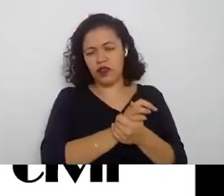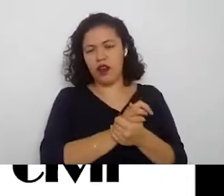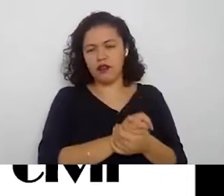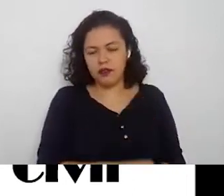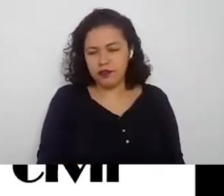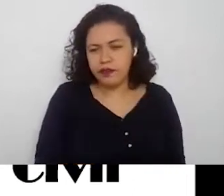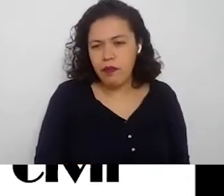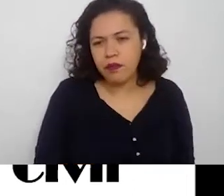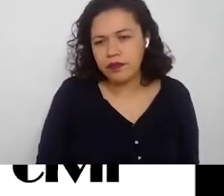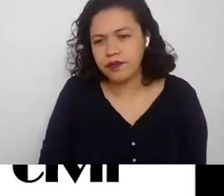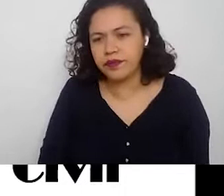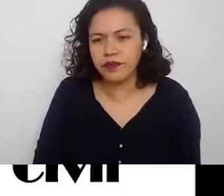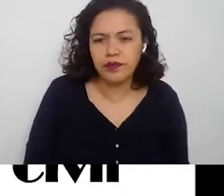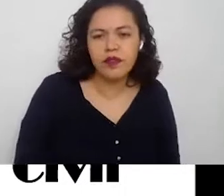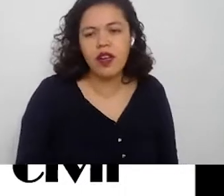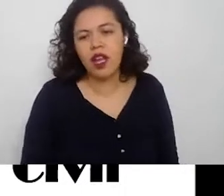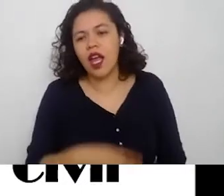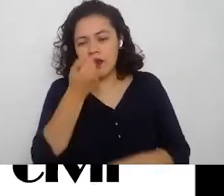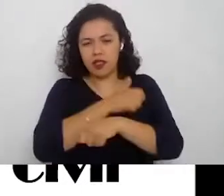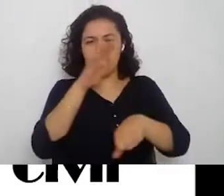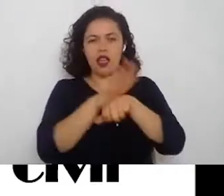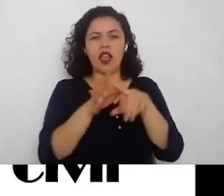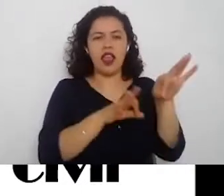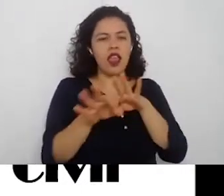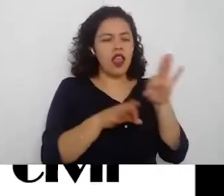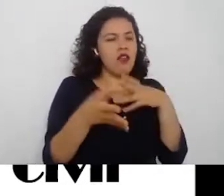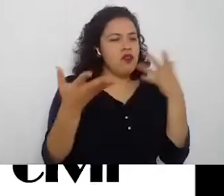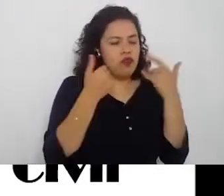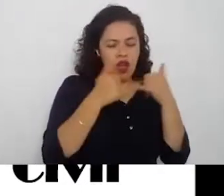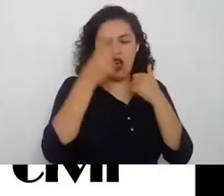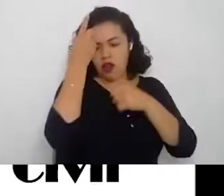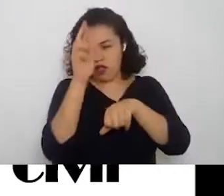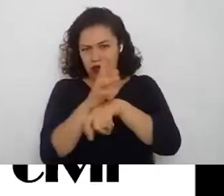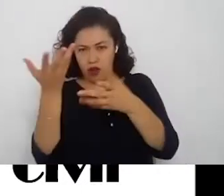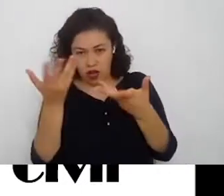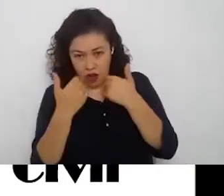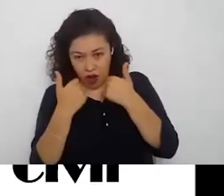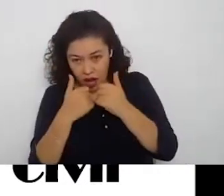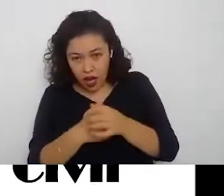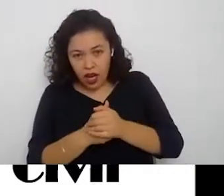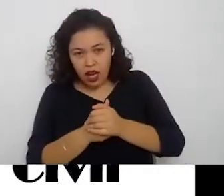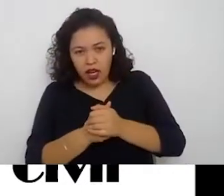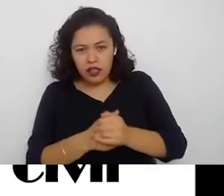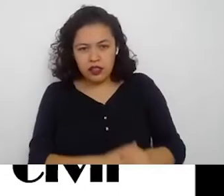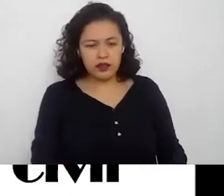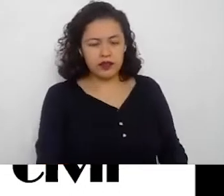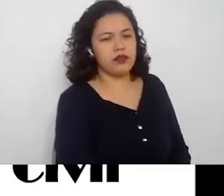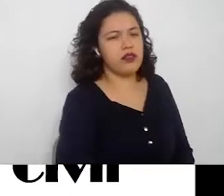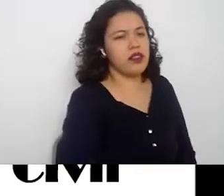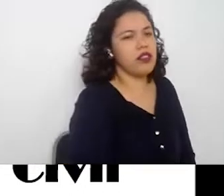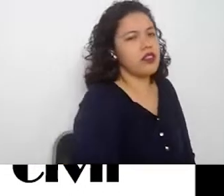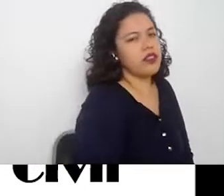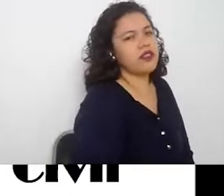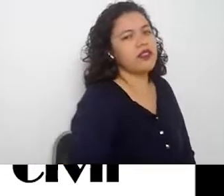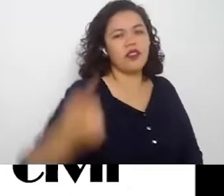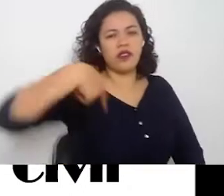el administrador de la operación, si no está la dirección, es importante, ¿verdad?, que se empapen de estas